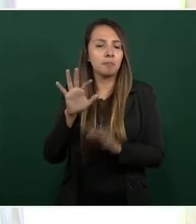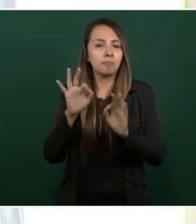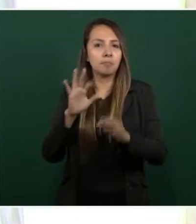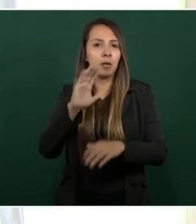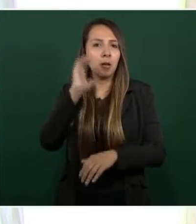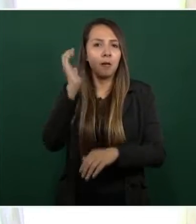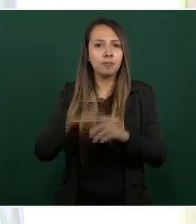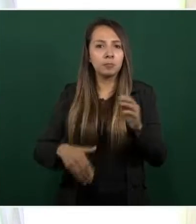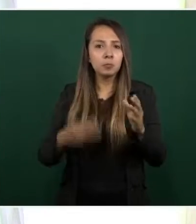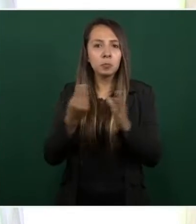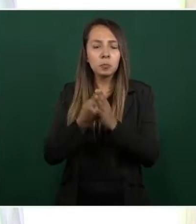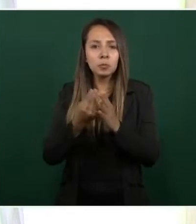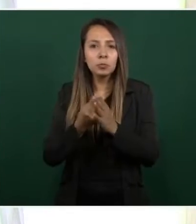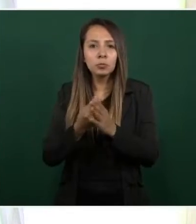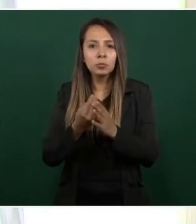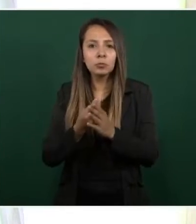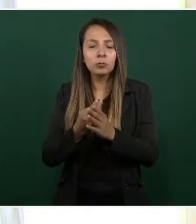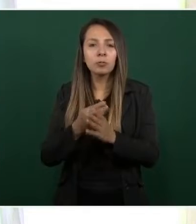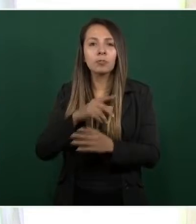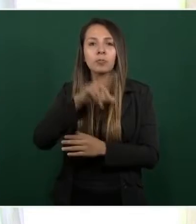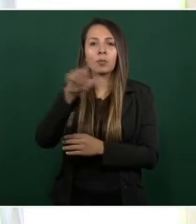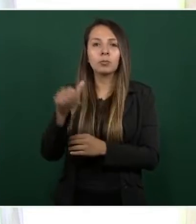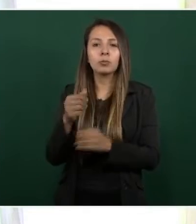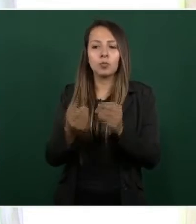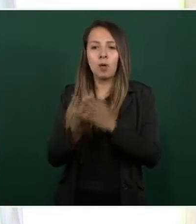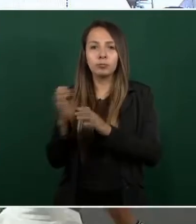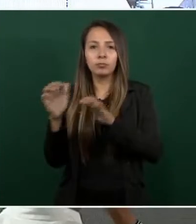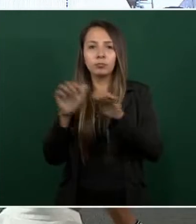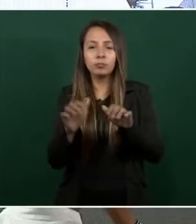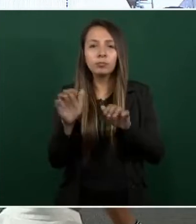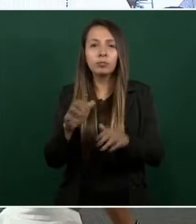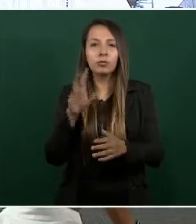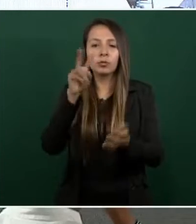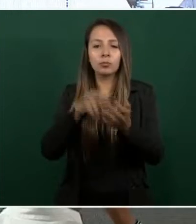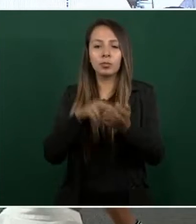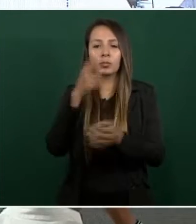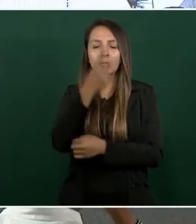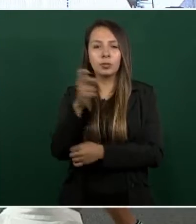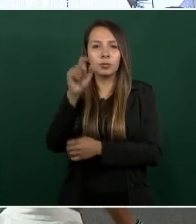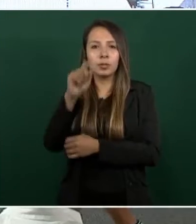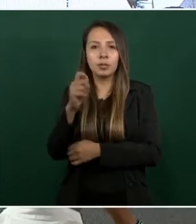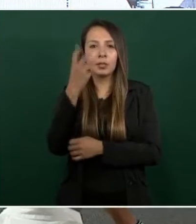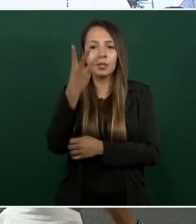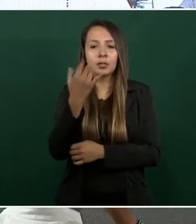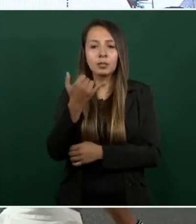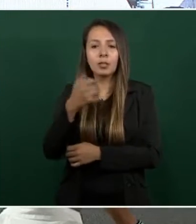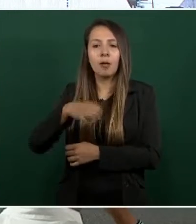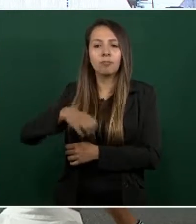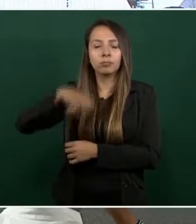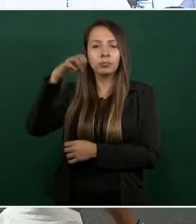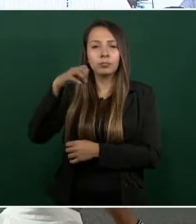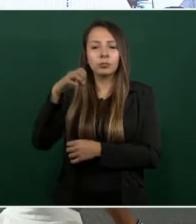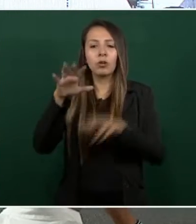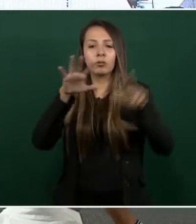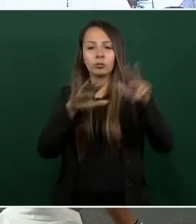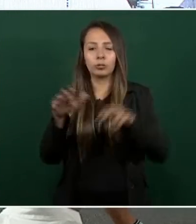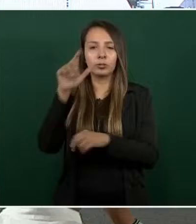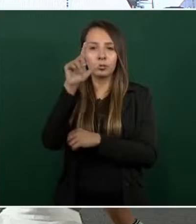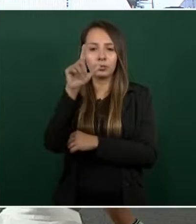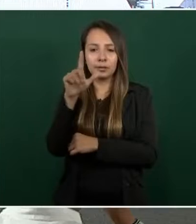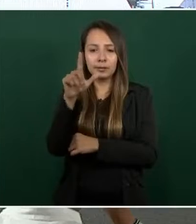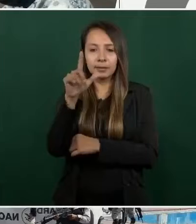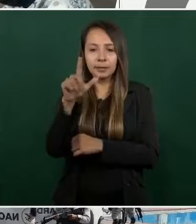fueron 2,223, como personal veterano 817. Actualmente tenemos